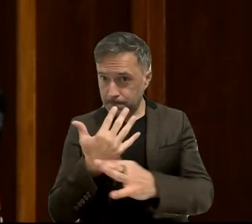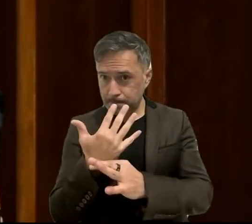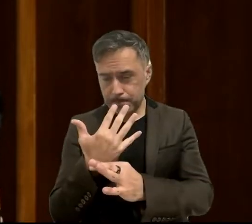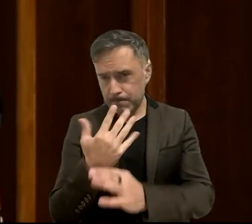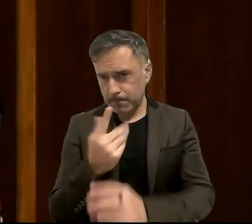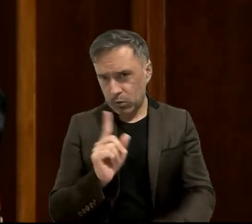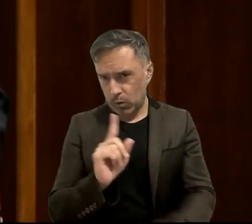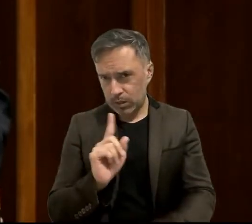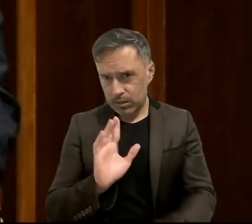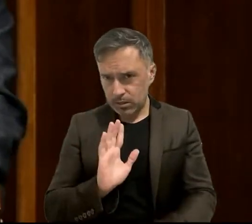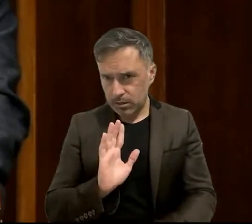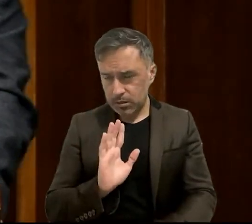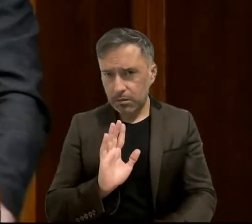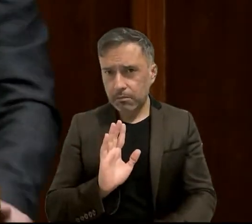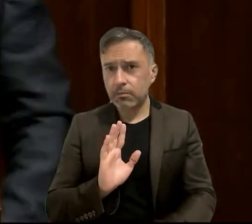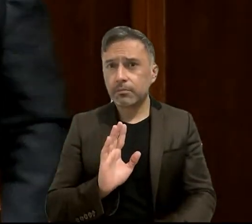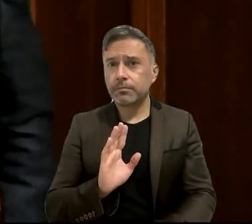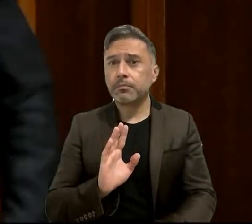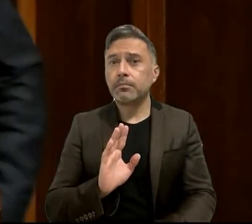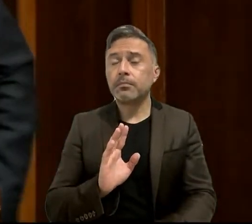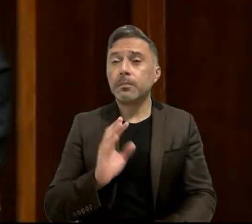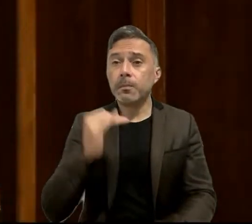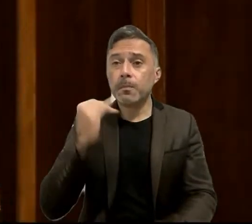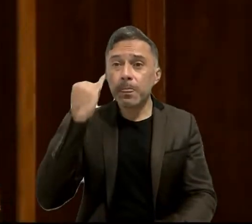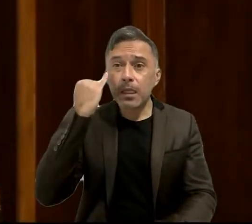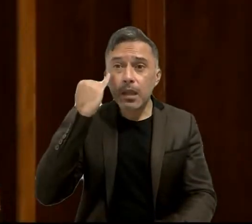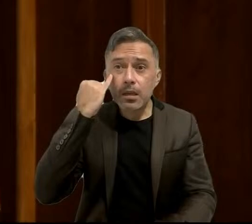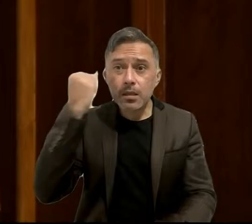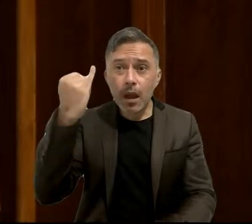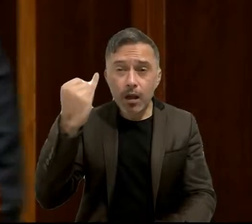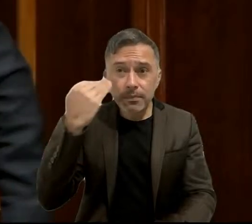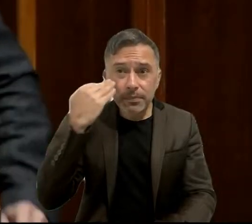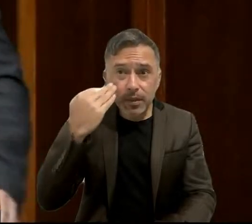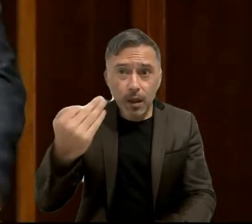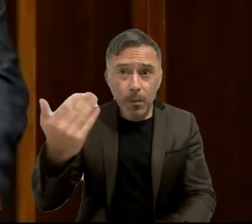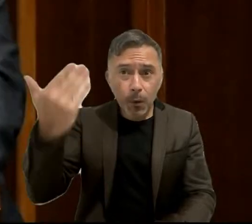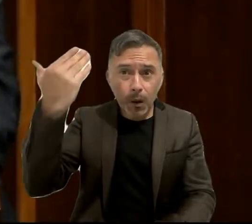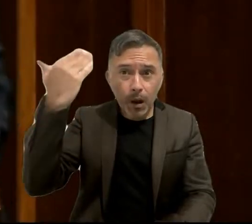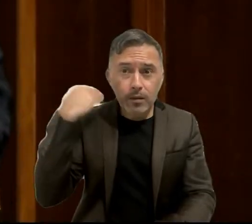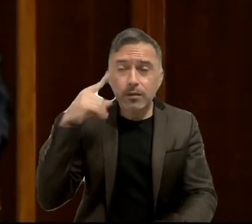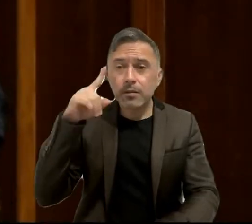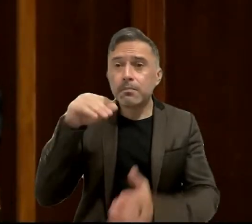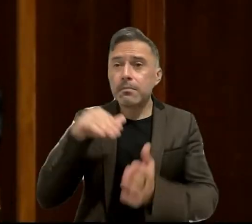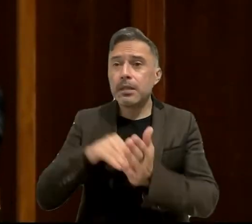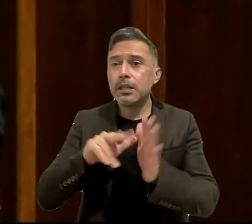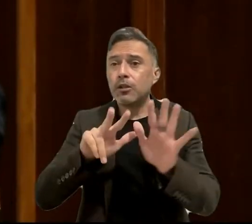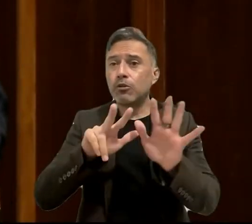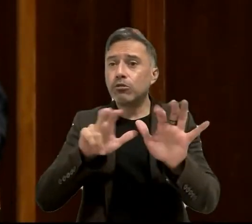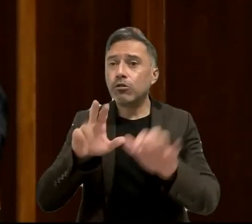pero si hubiera estado en 1847,